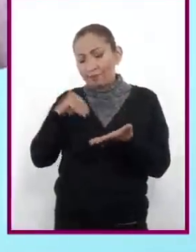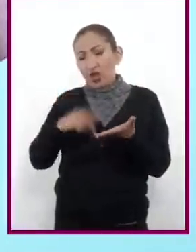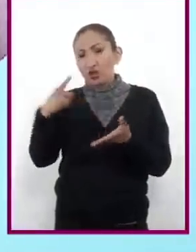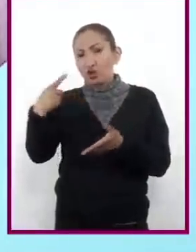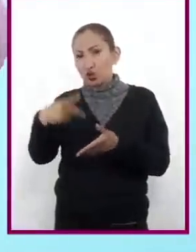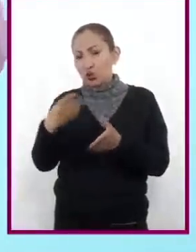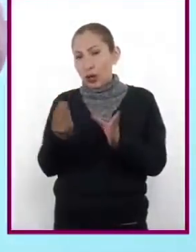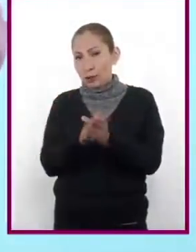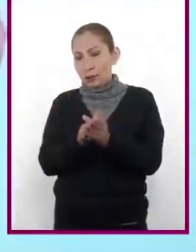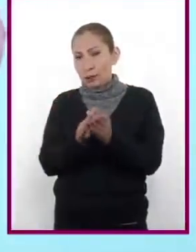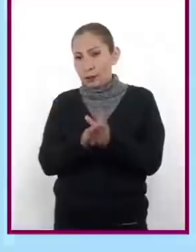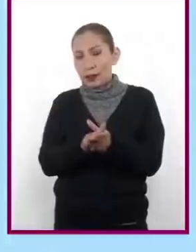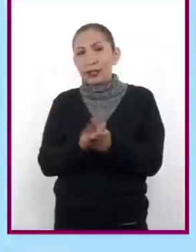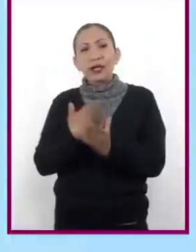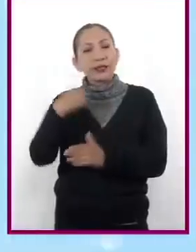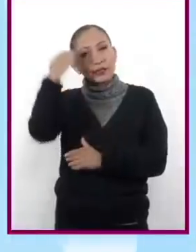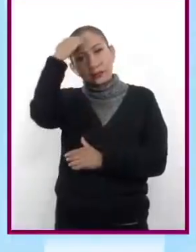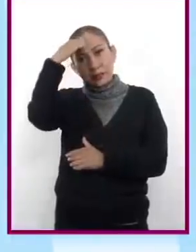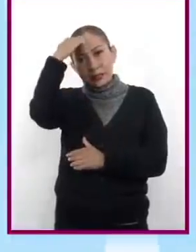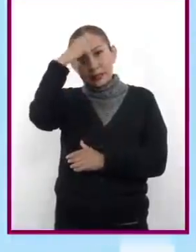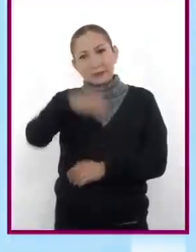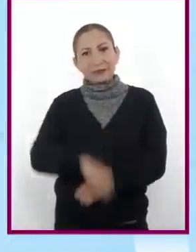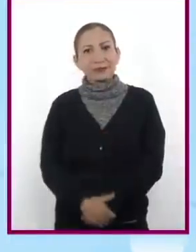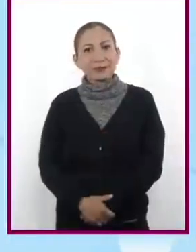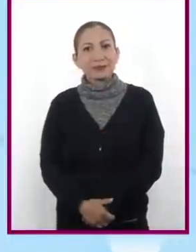su carpeta de experiencias.